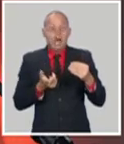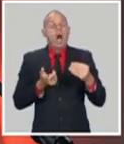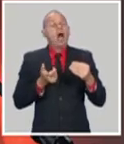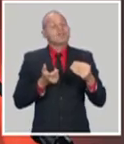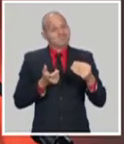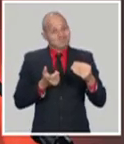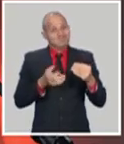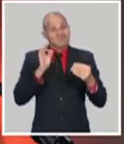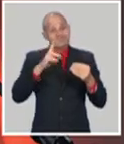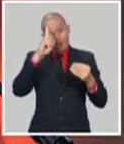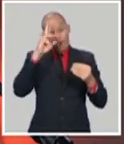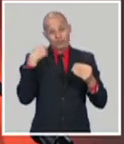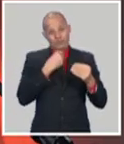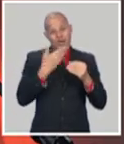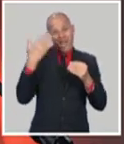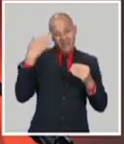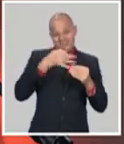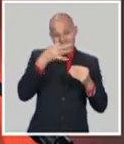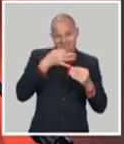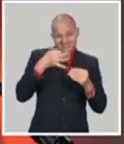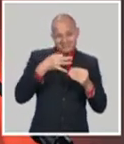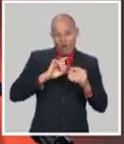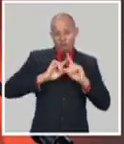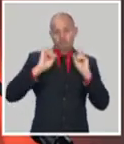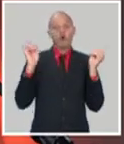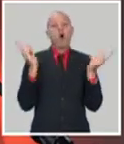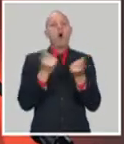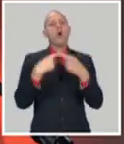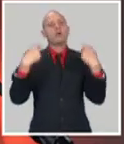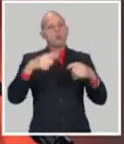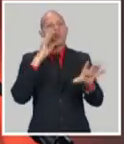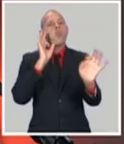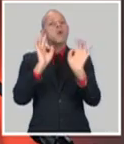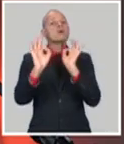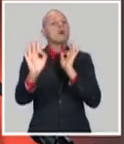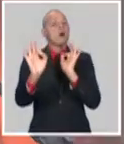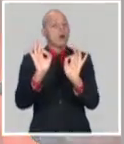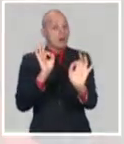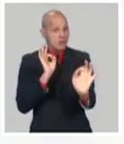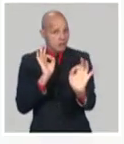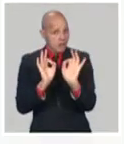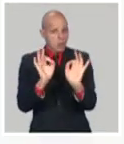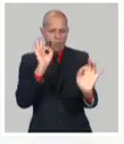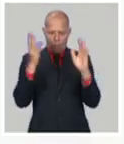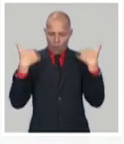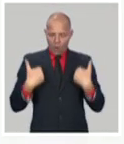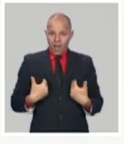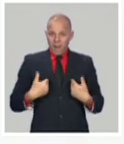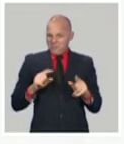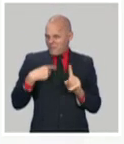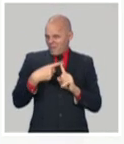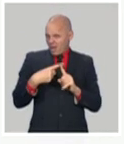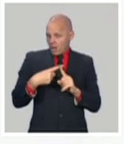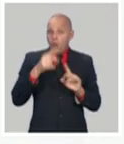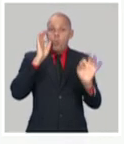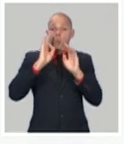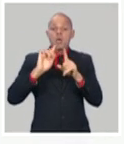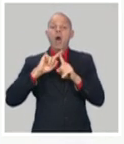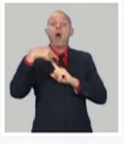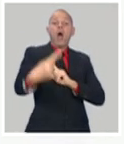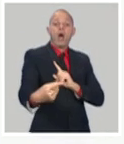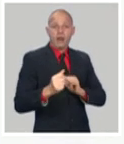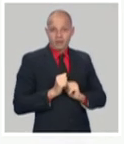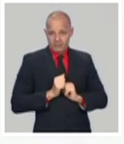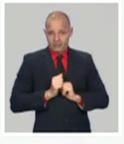cuidarlo. Entonces, en esta diapo que está ahí, se ha hablado y se